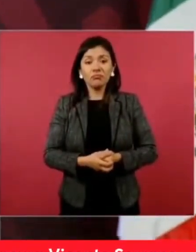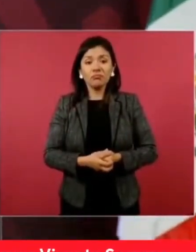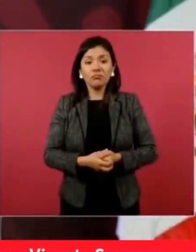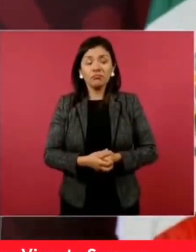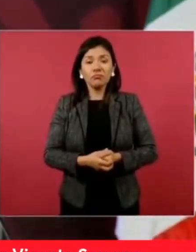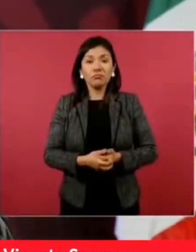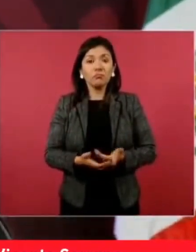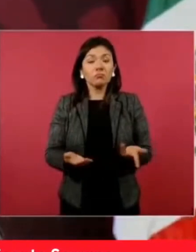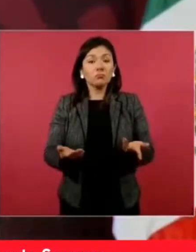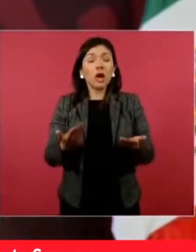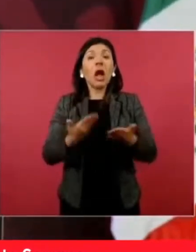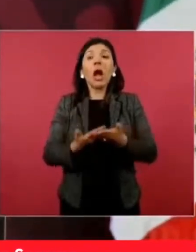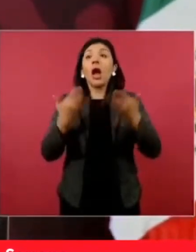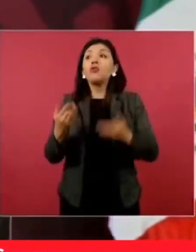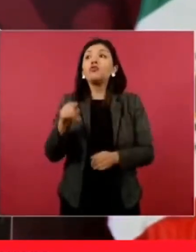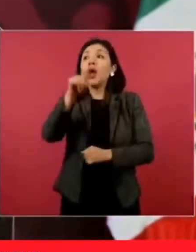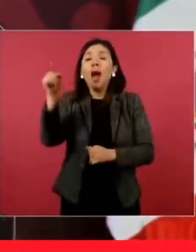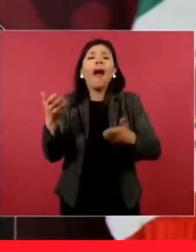¿Qué van a hacer ahora?